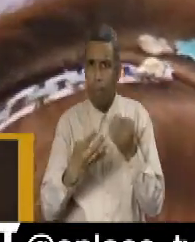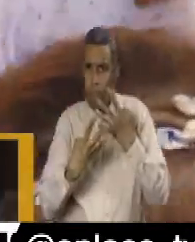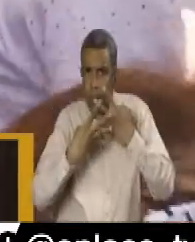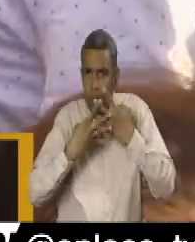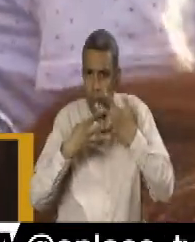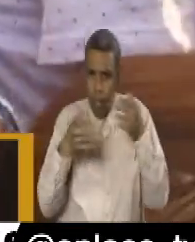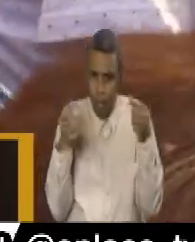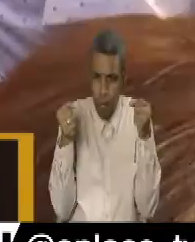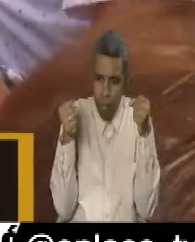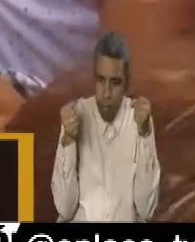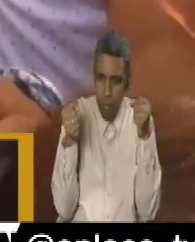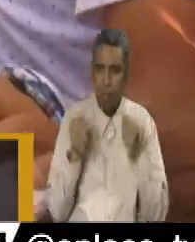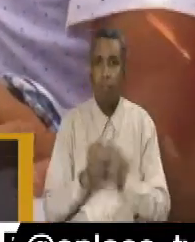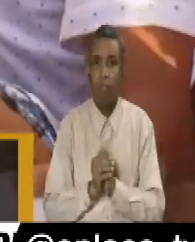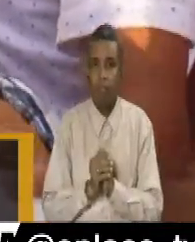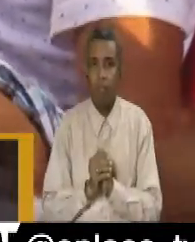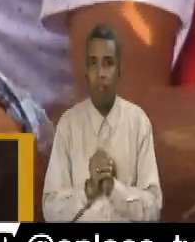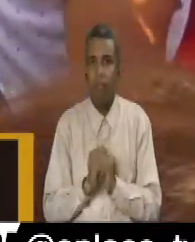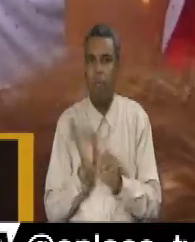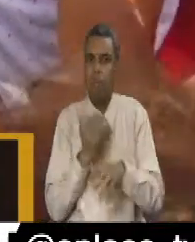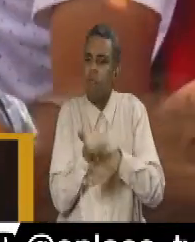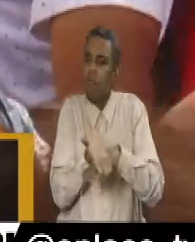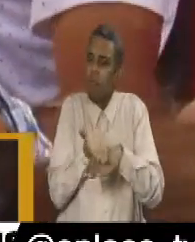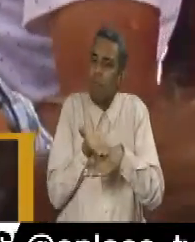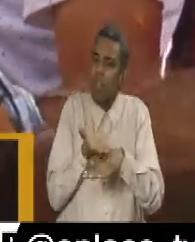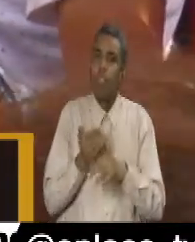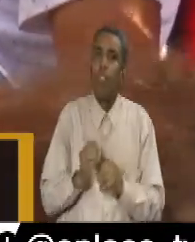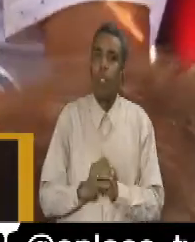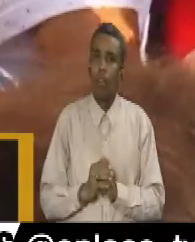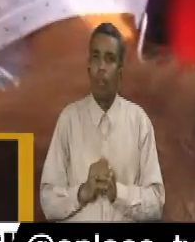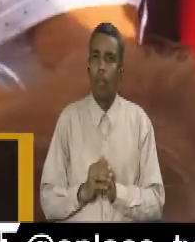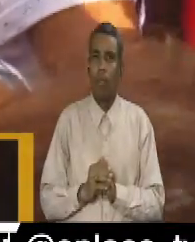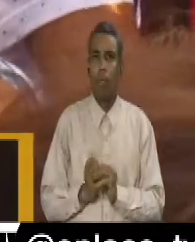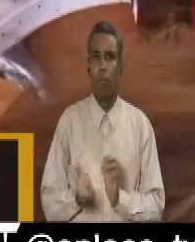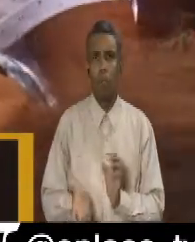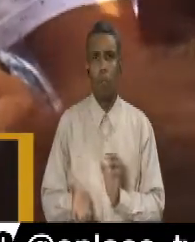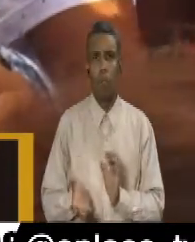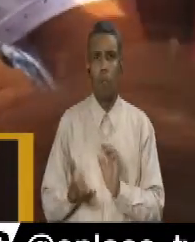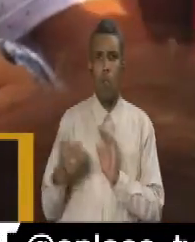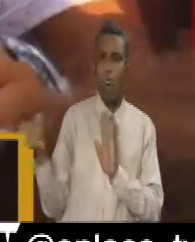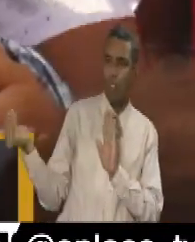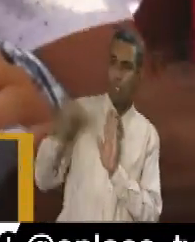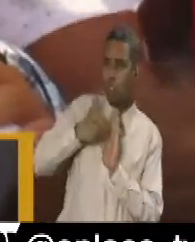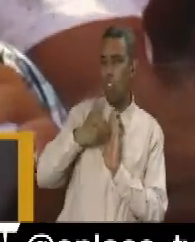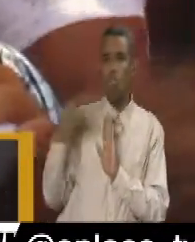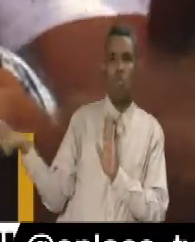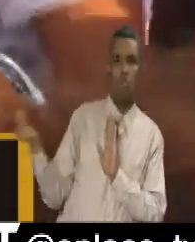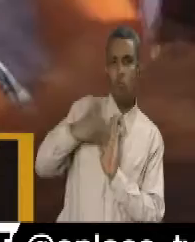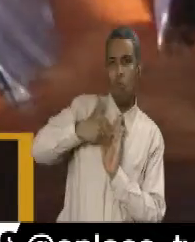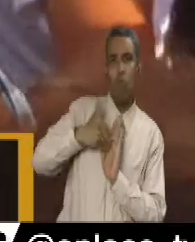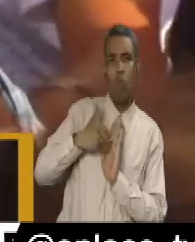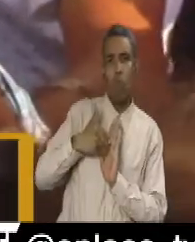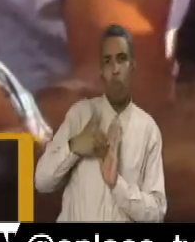Solamente exijo que cese la persecución contra el suscrito. He sido